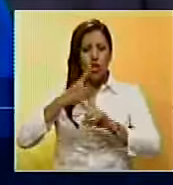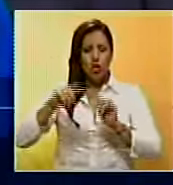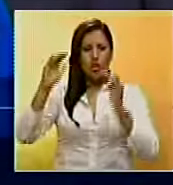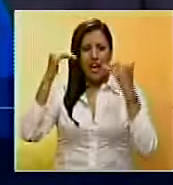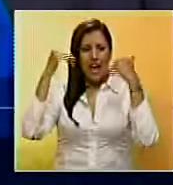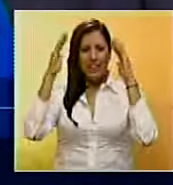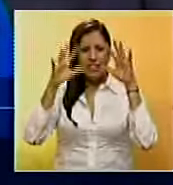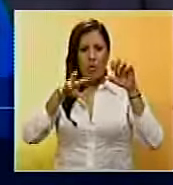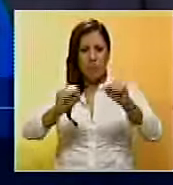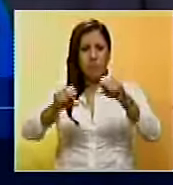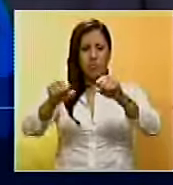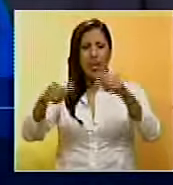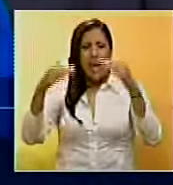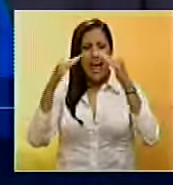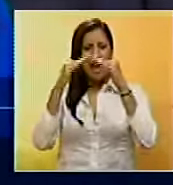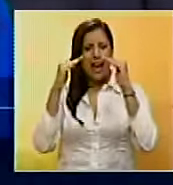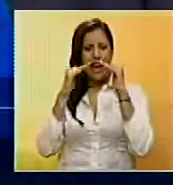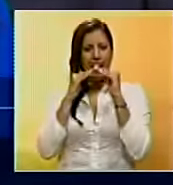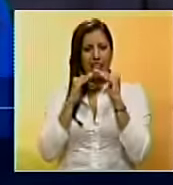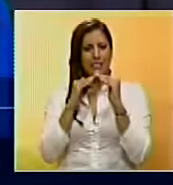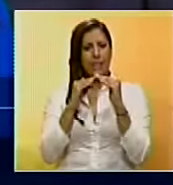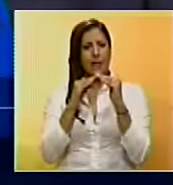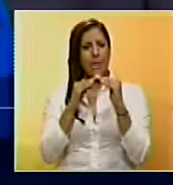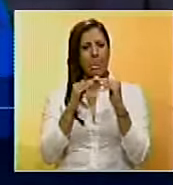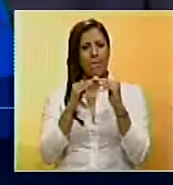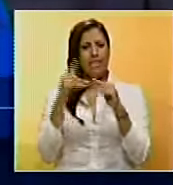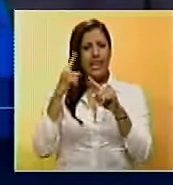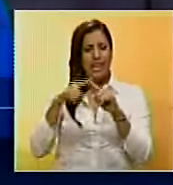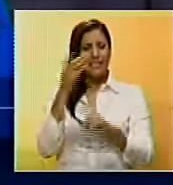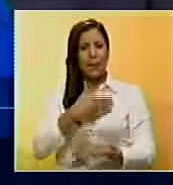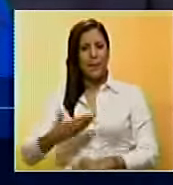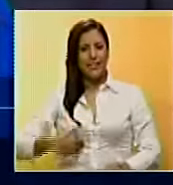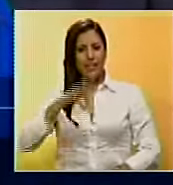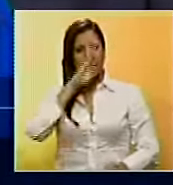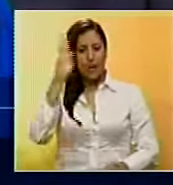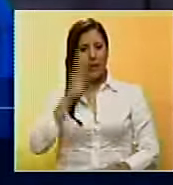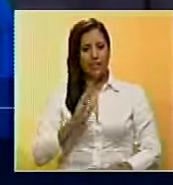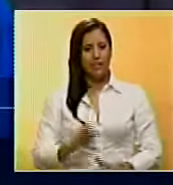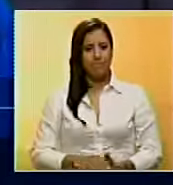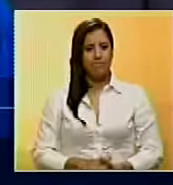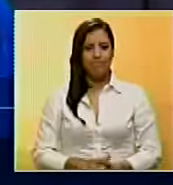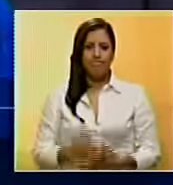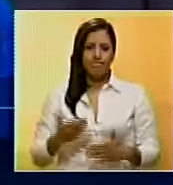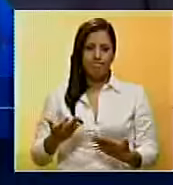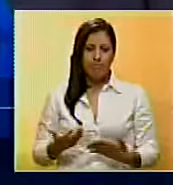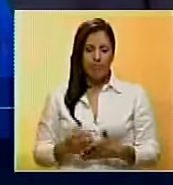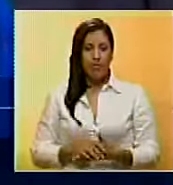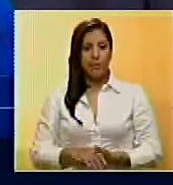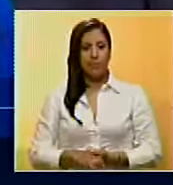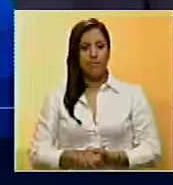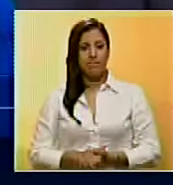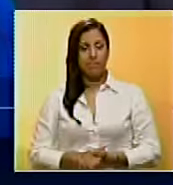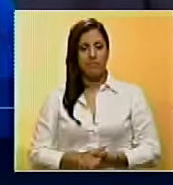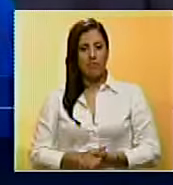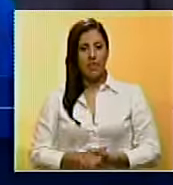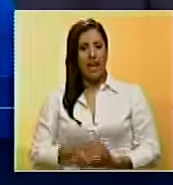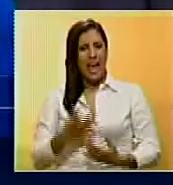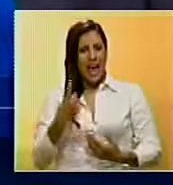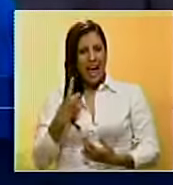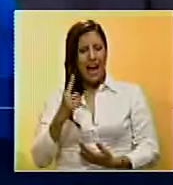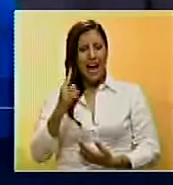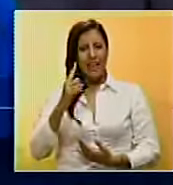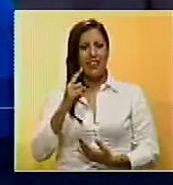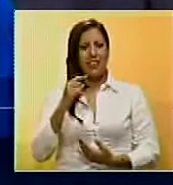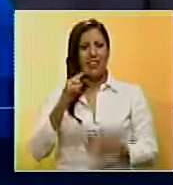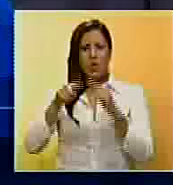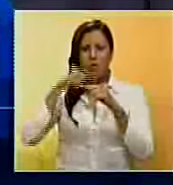detención y allanamiento de la casa del expresidente de Brasil, Lula da Silva. Sin duda alguna, hay